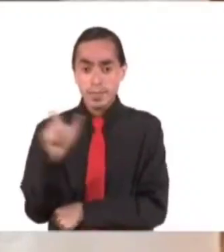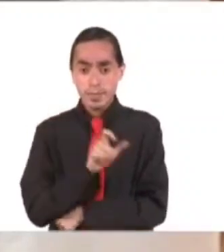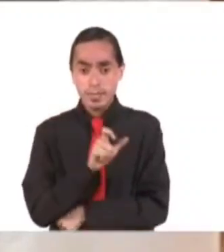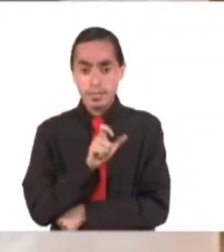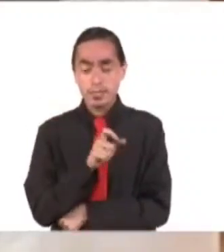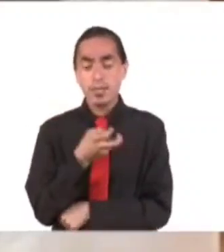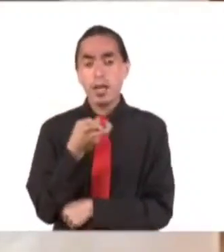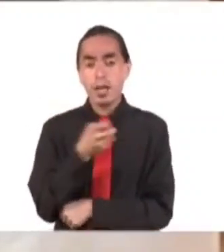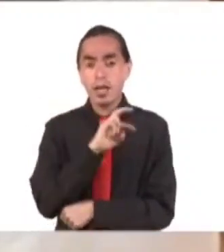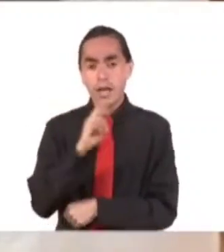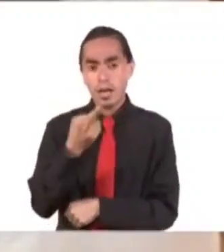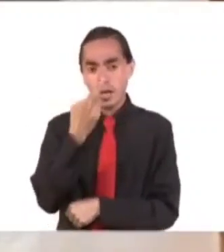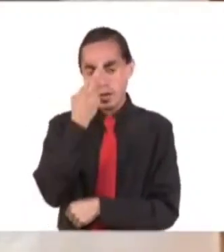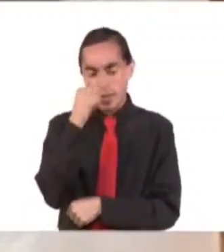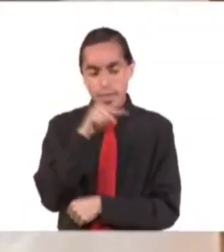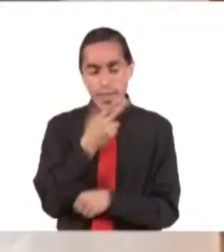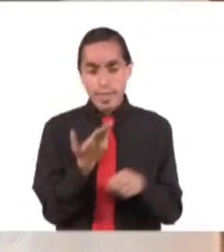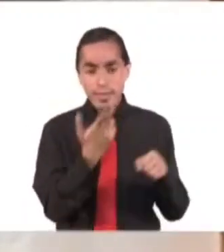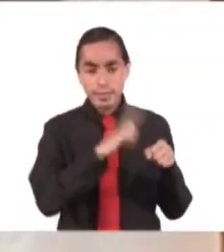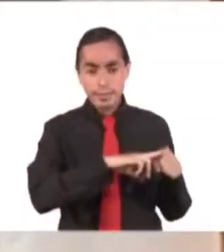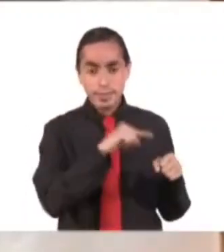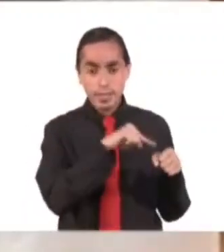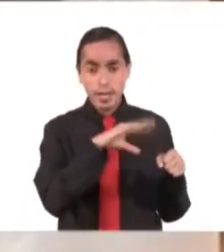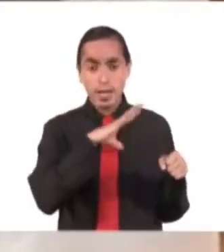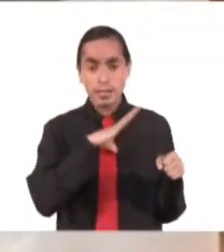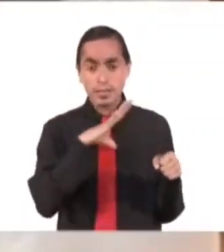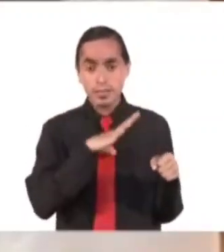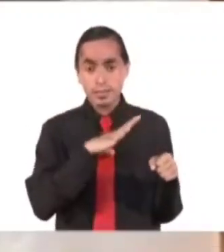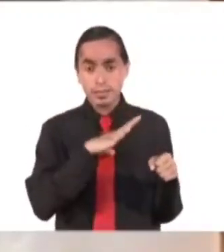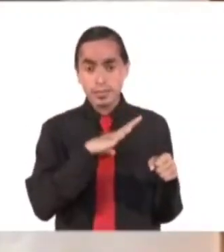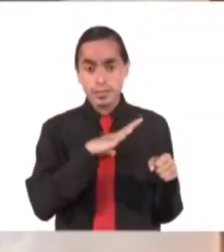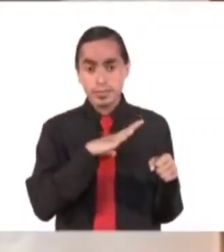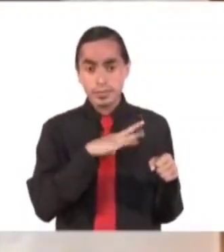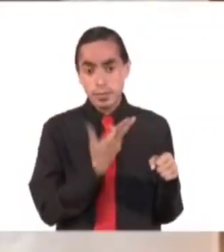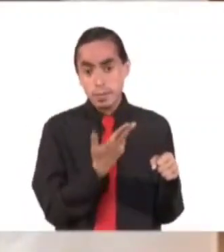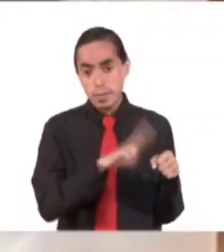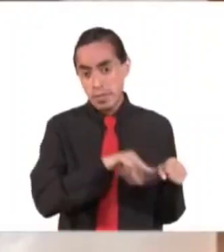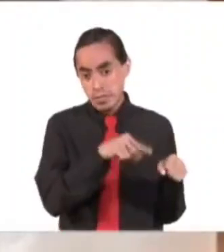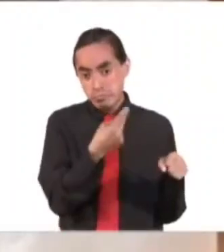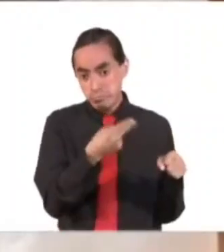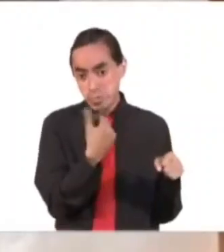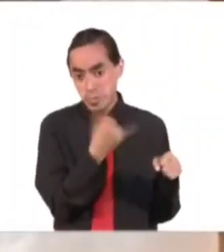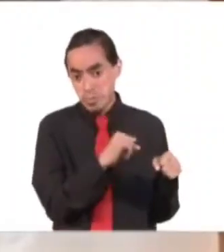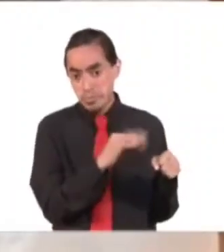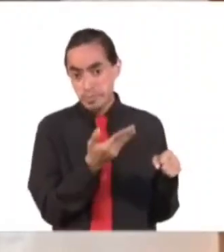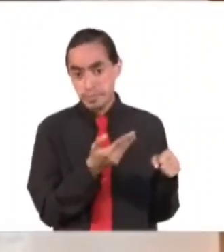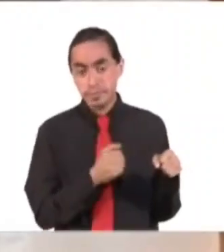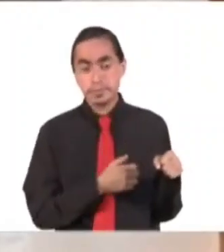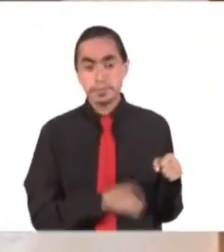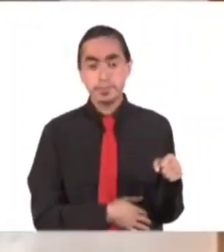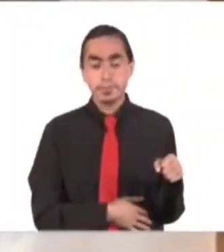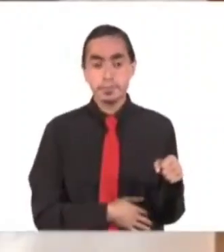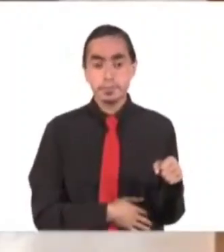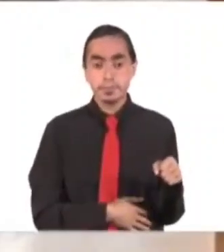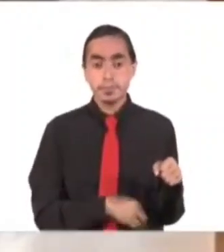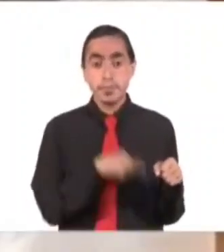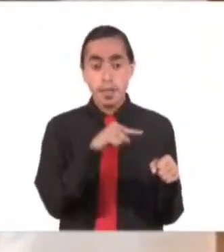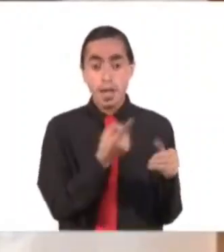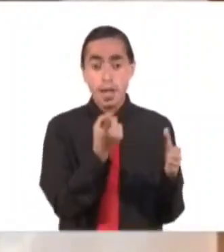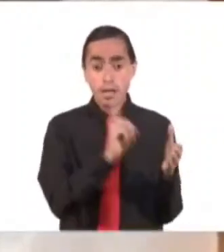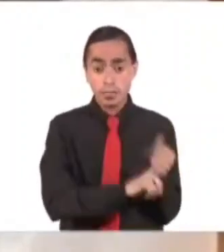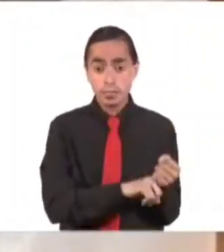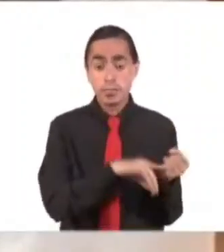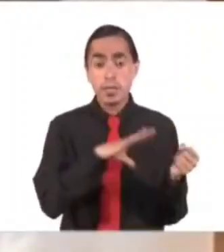En ese hospital, así se llamó, Citibanamex, se pusieron en